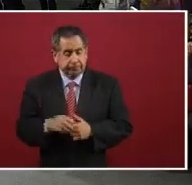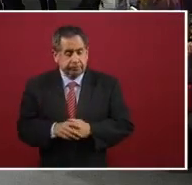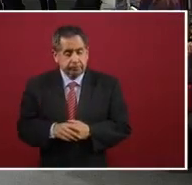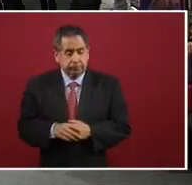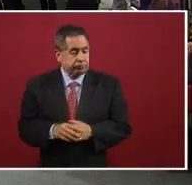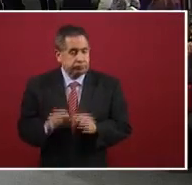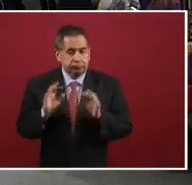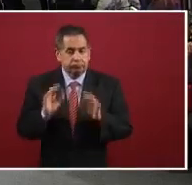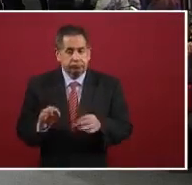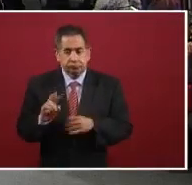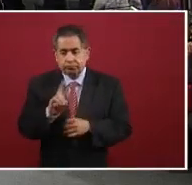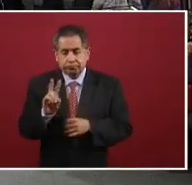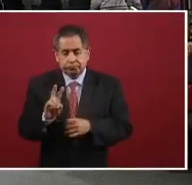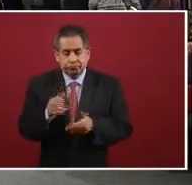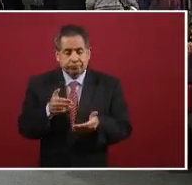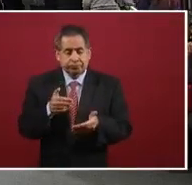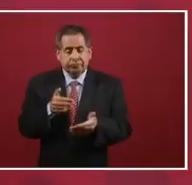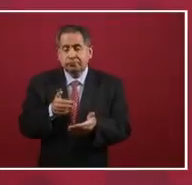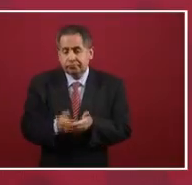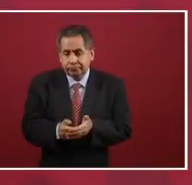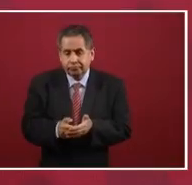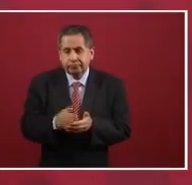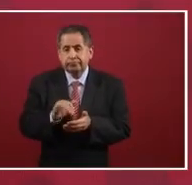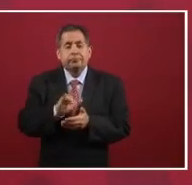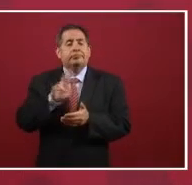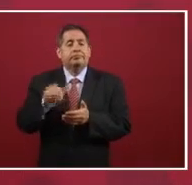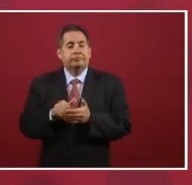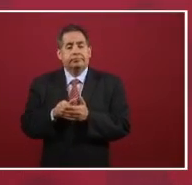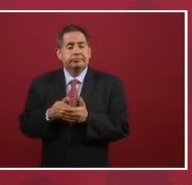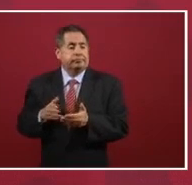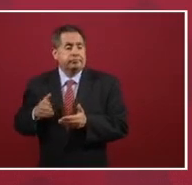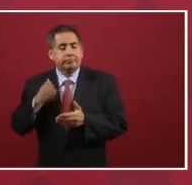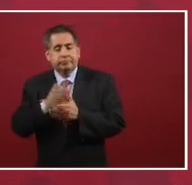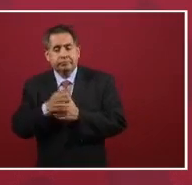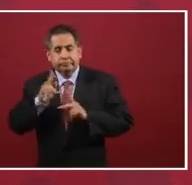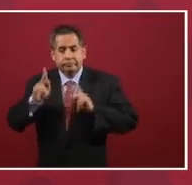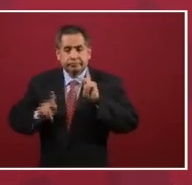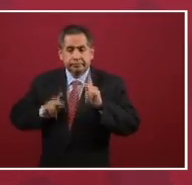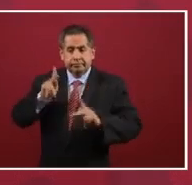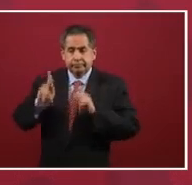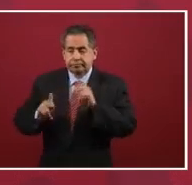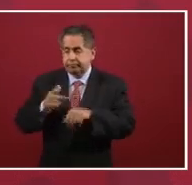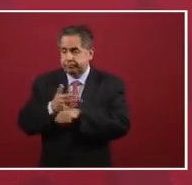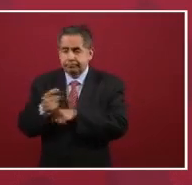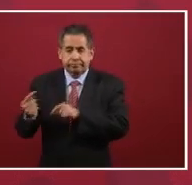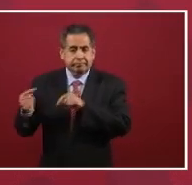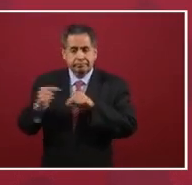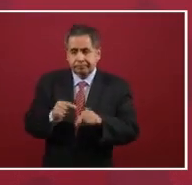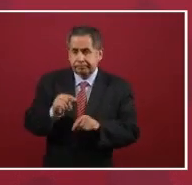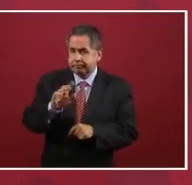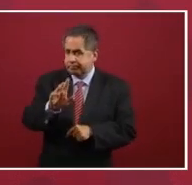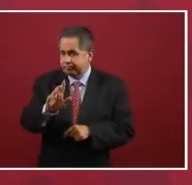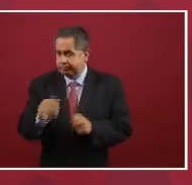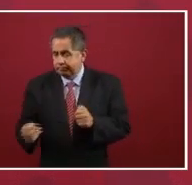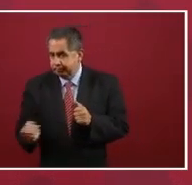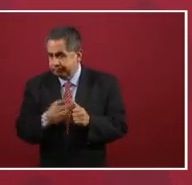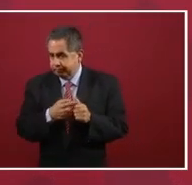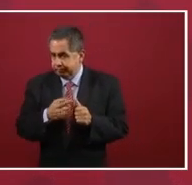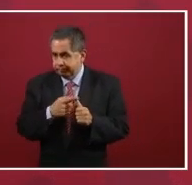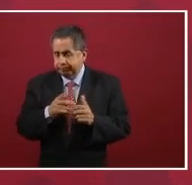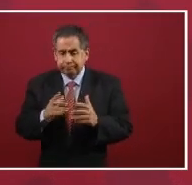justo en las vísperas de la visita del presidente de Honduras. Yo diría en primer lugar